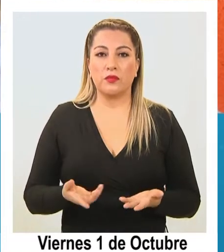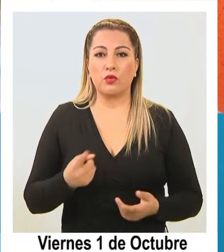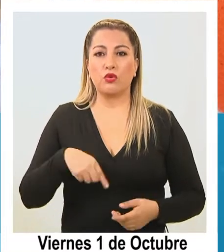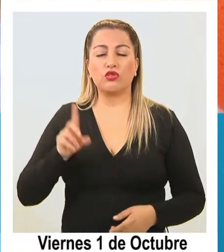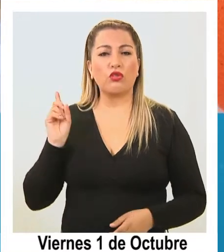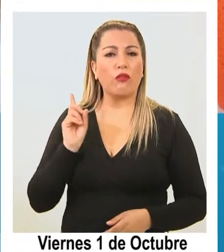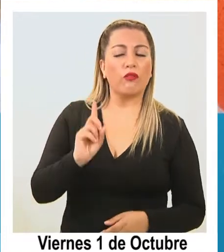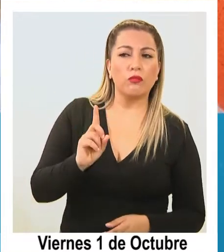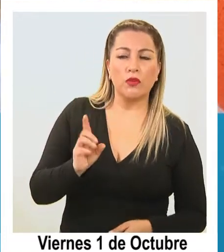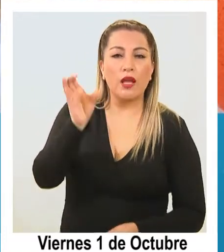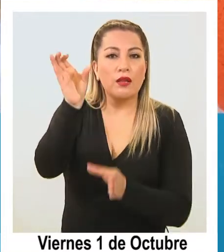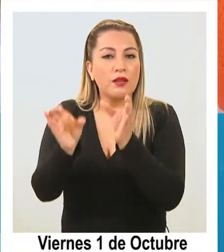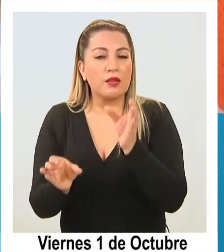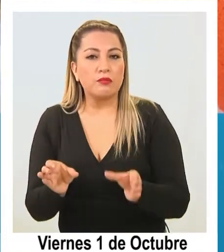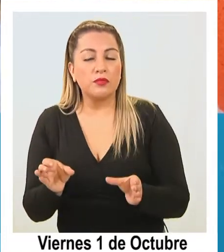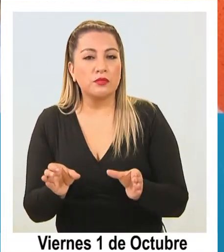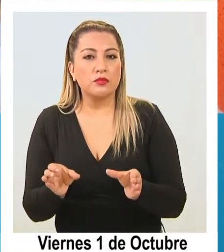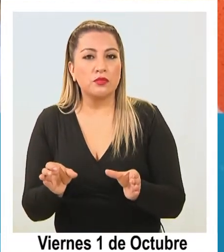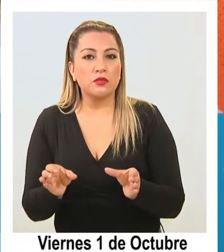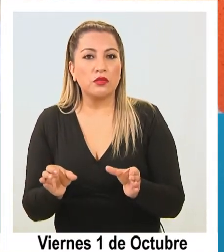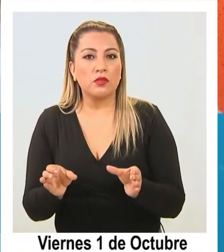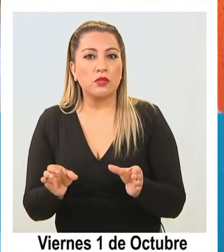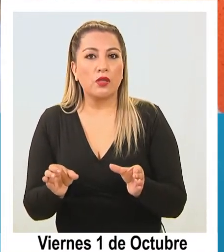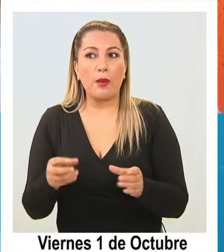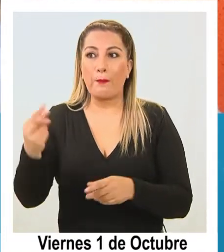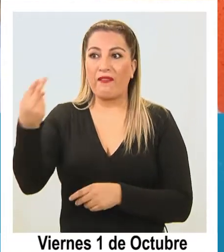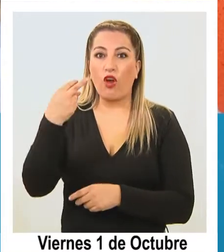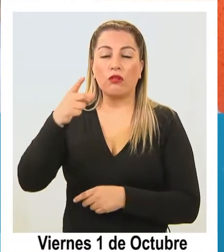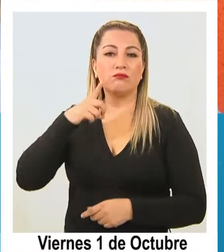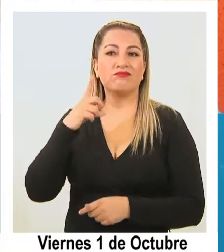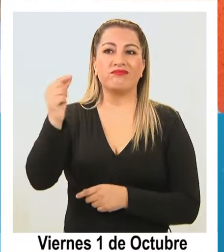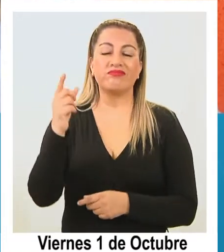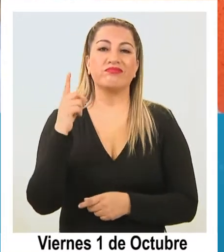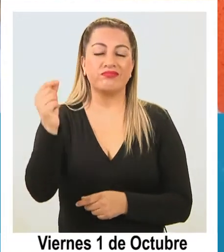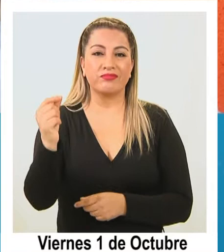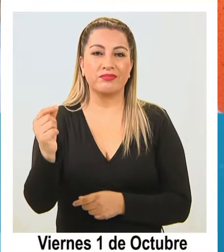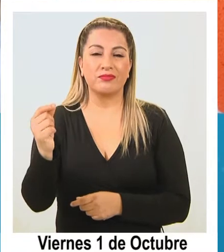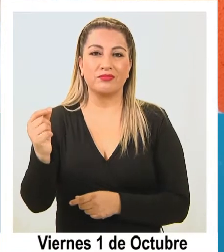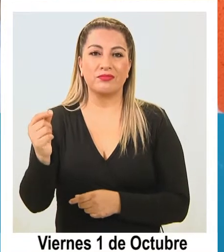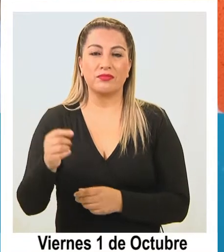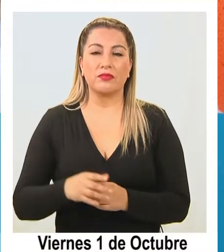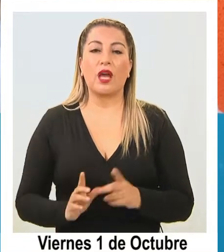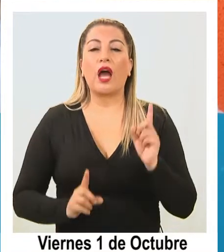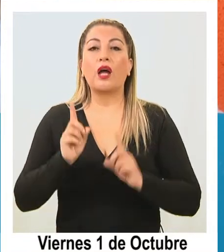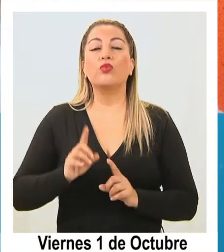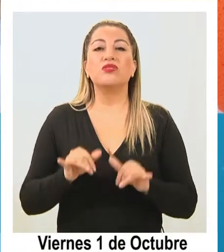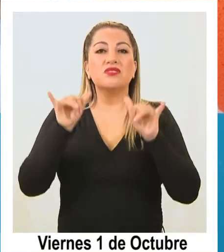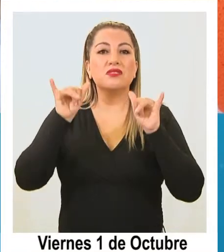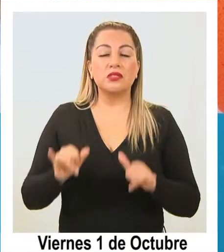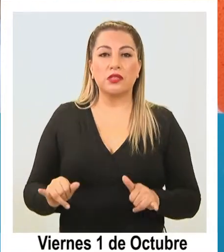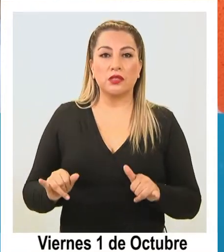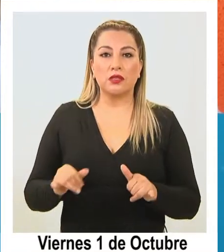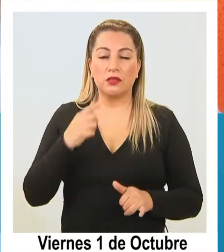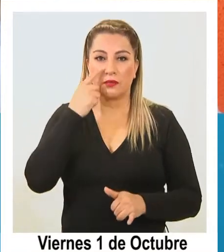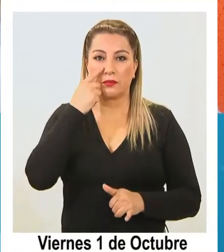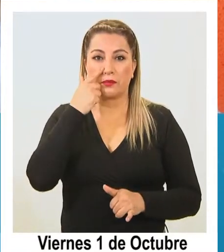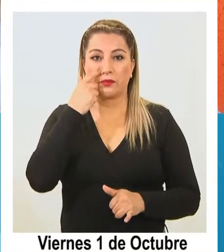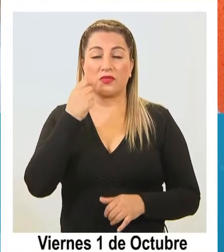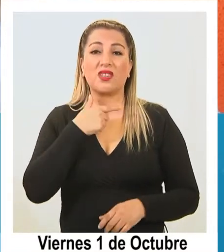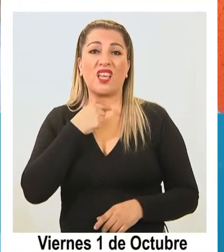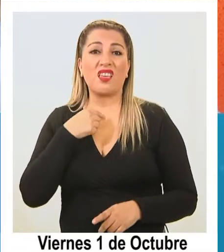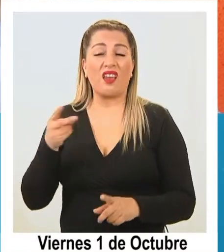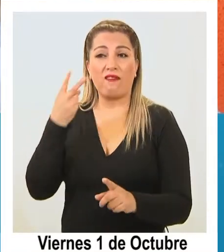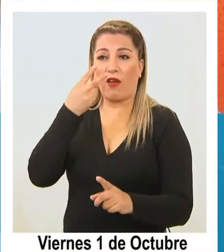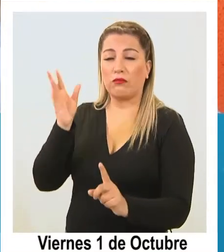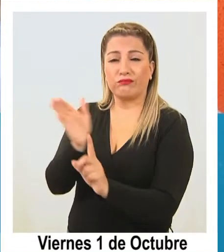ahí, esas personas que estaban migrando se fueron de inmediato porque hacían negocios con ellos. Se quedaron aquellos que querían ver violencia,